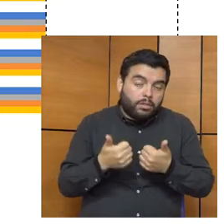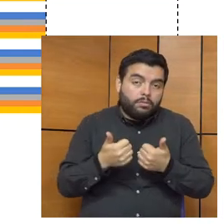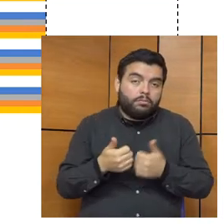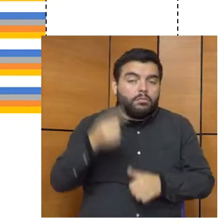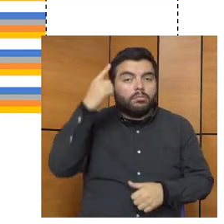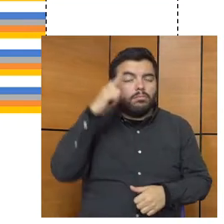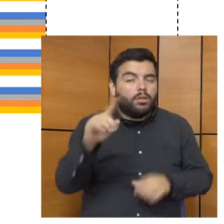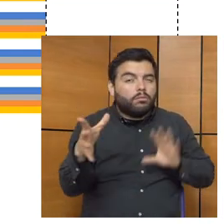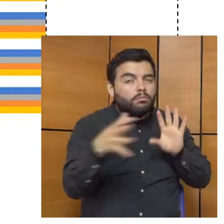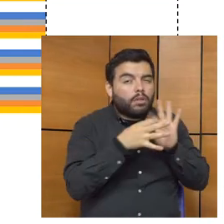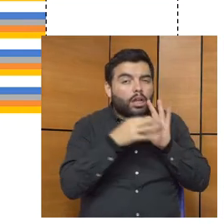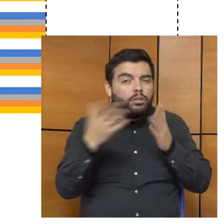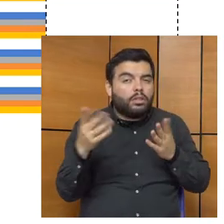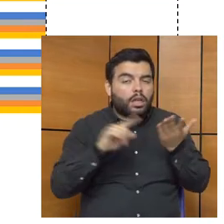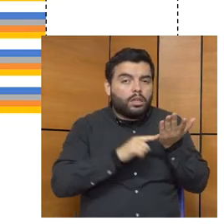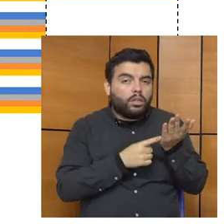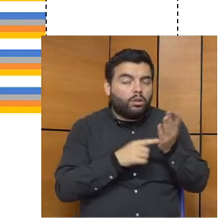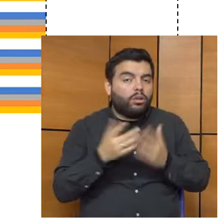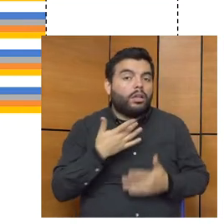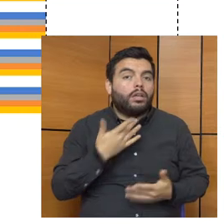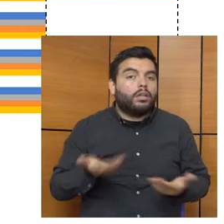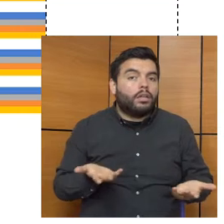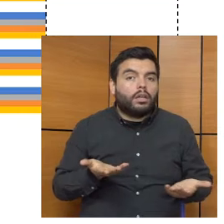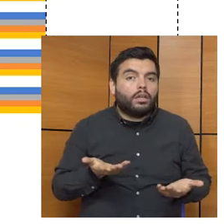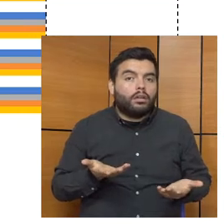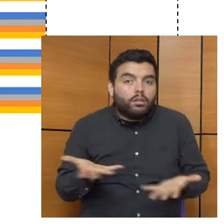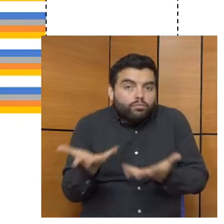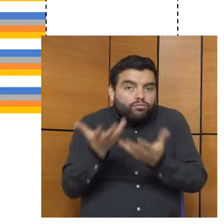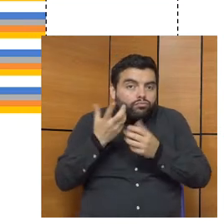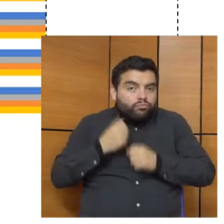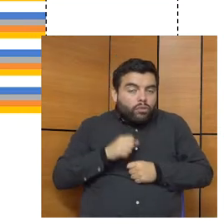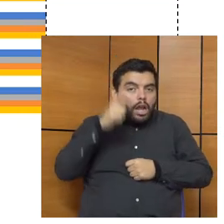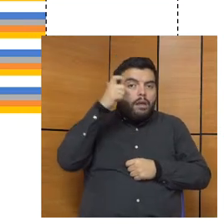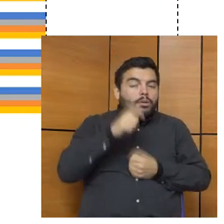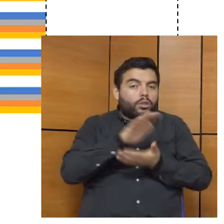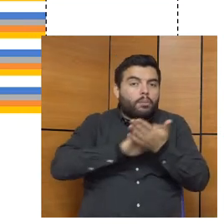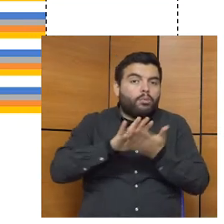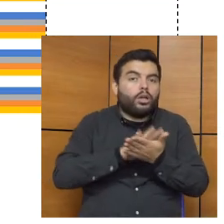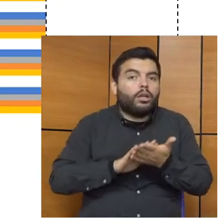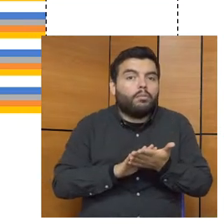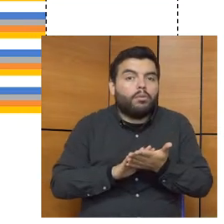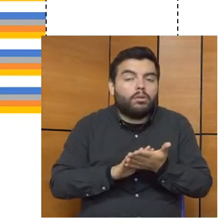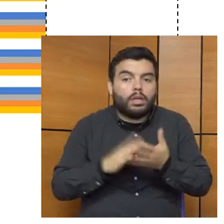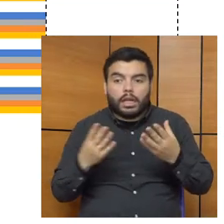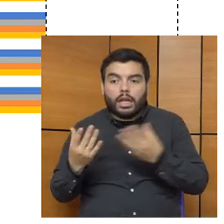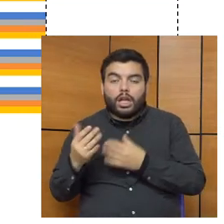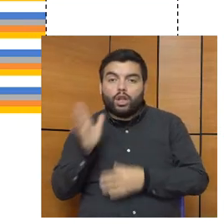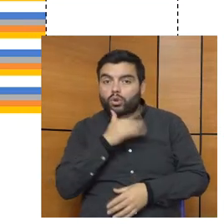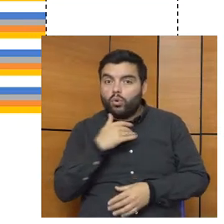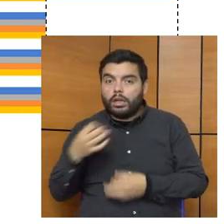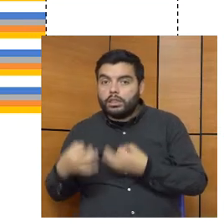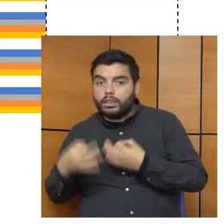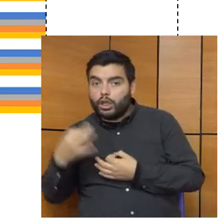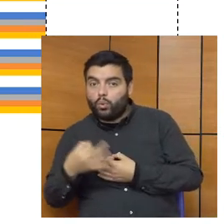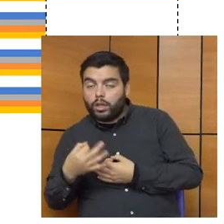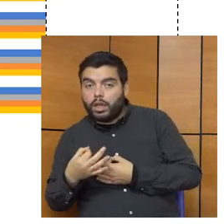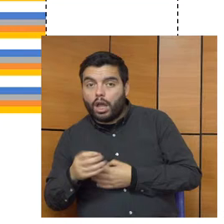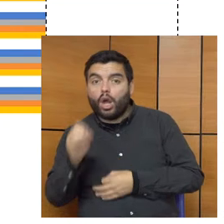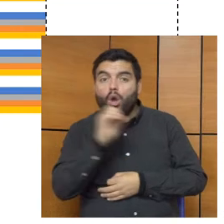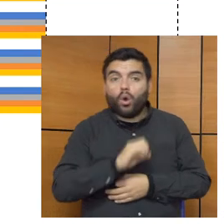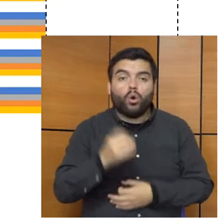la tecnología que hacen que inhiban a las personas. Por ejemplo, la inseguridad. Por ejemplo, la incomodidad.